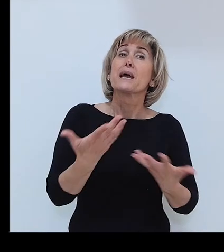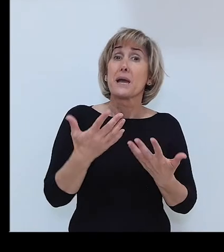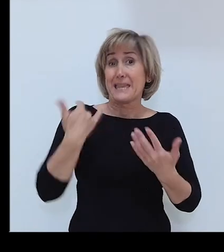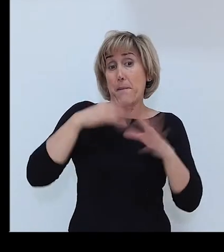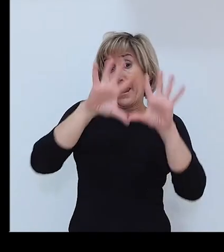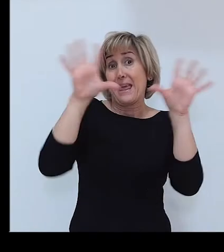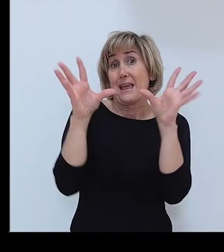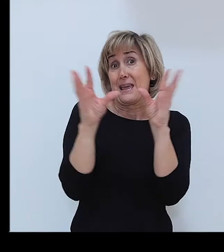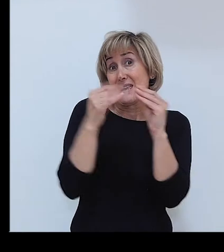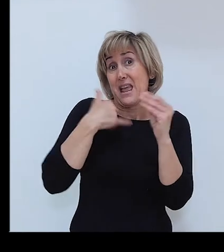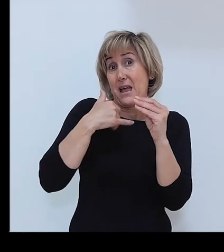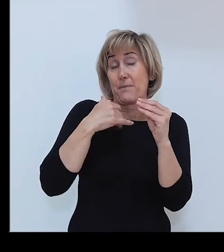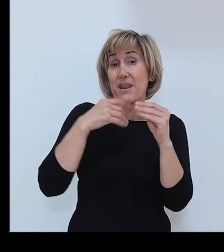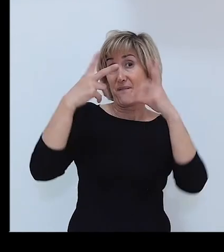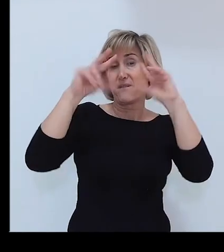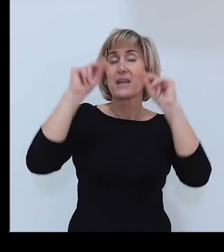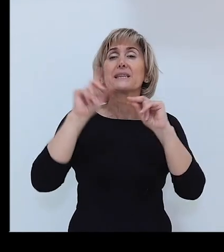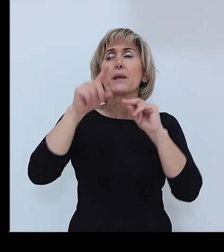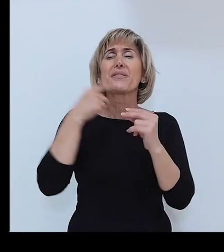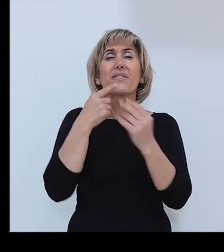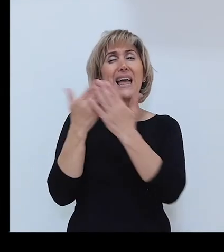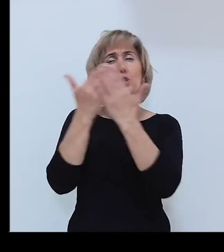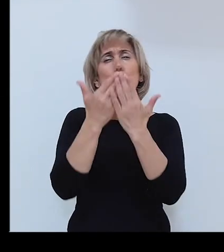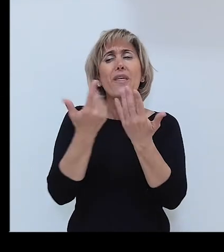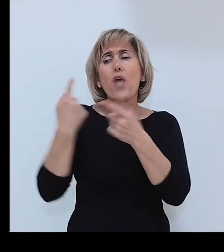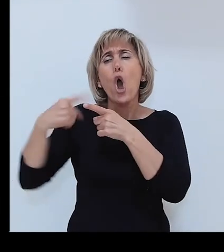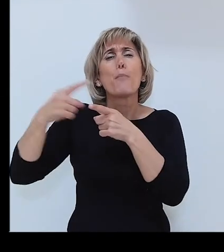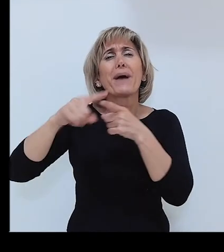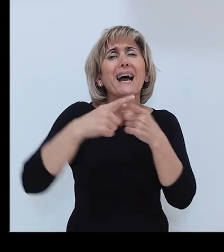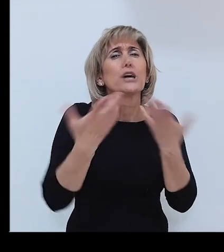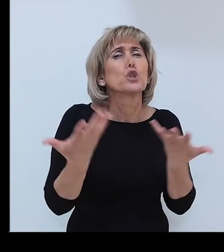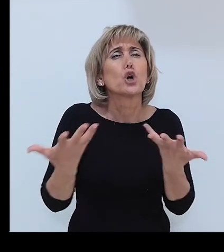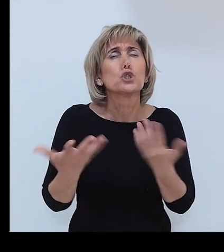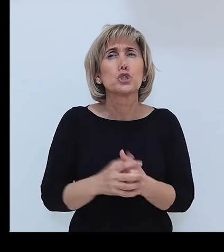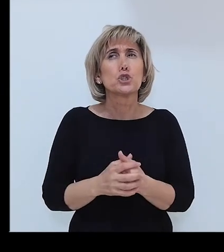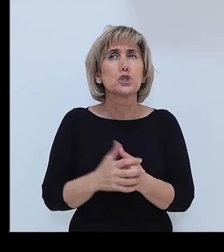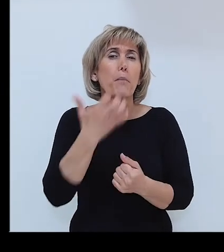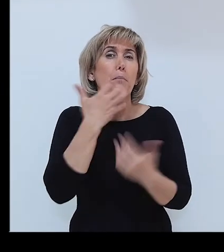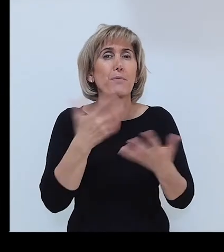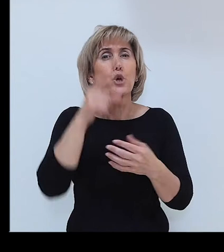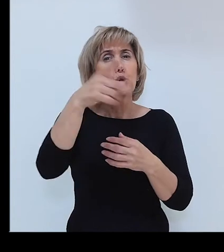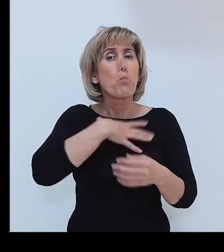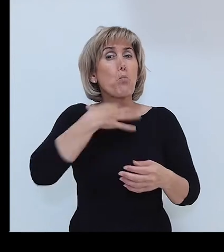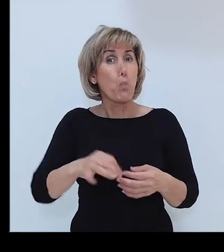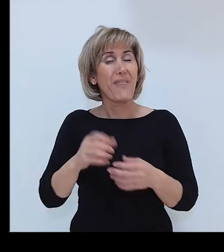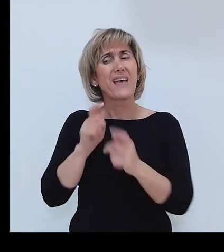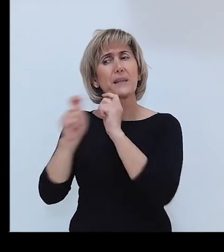ella también, para ir terminando, habla del estudio de los objetos. Y ella